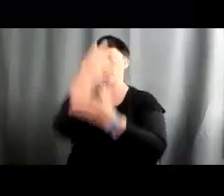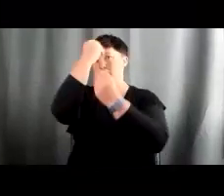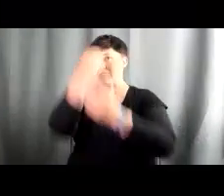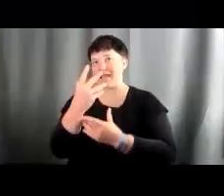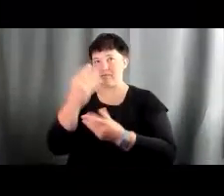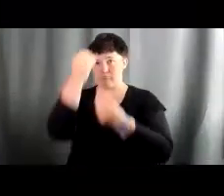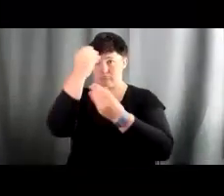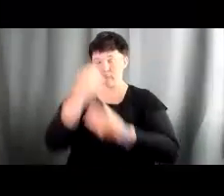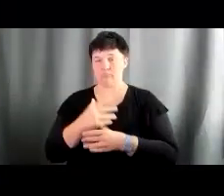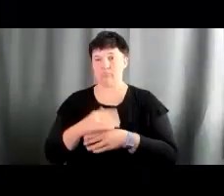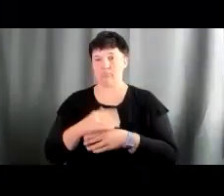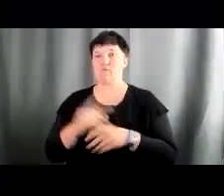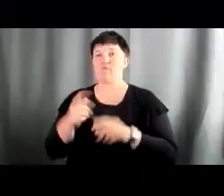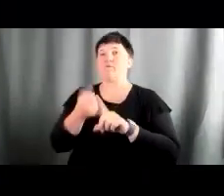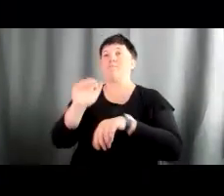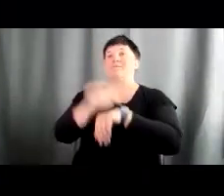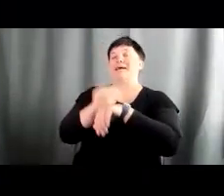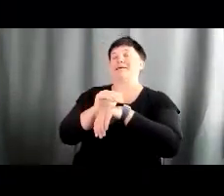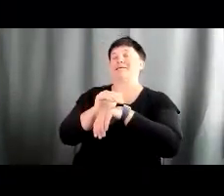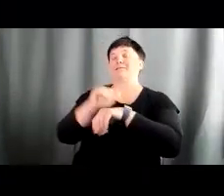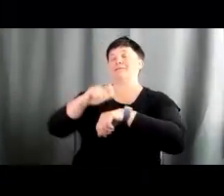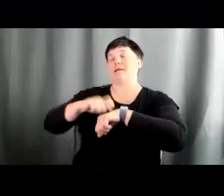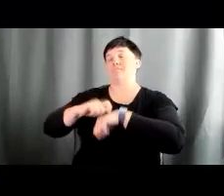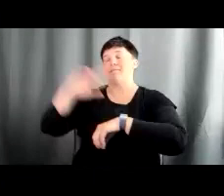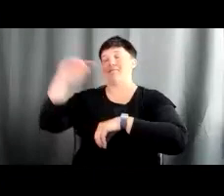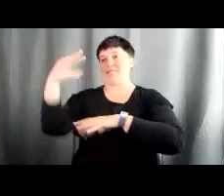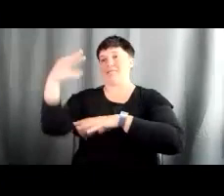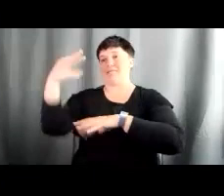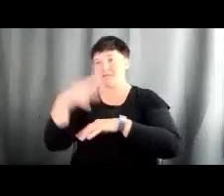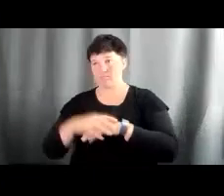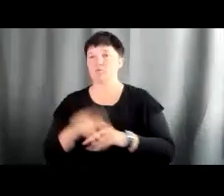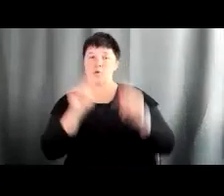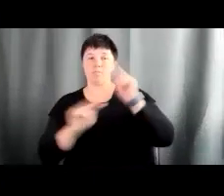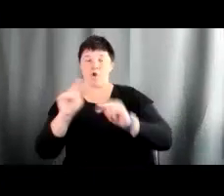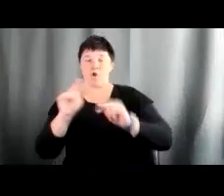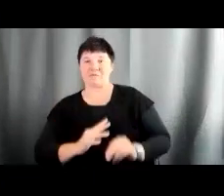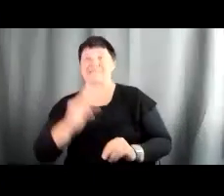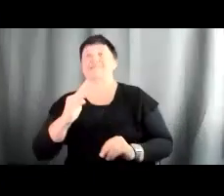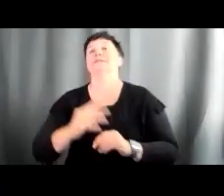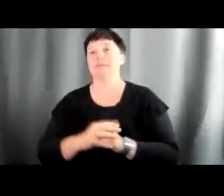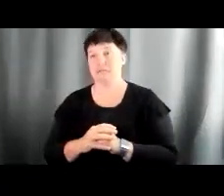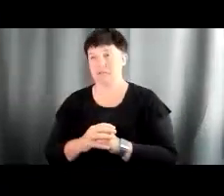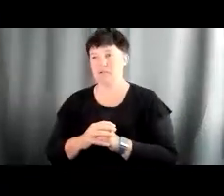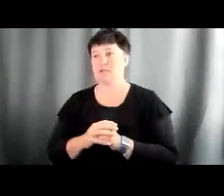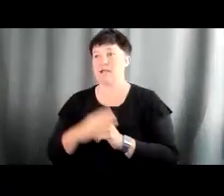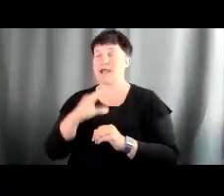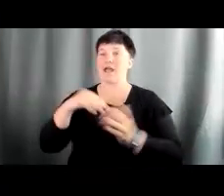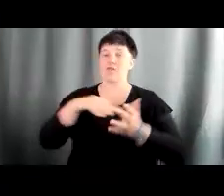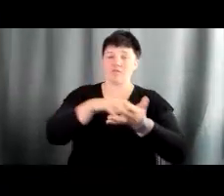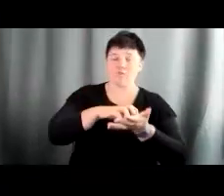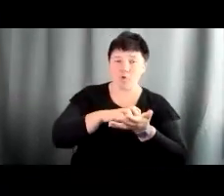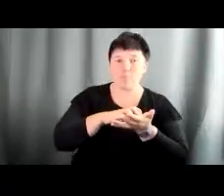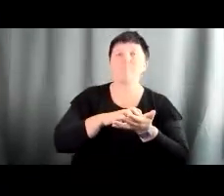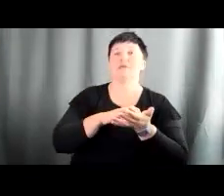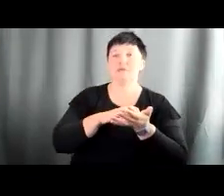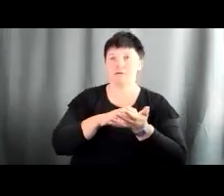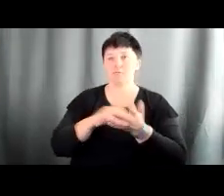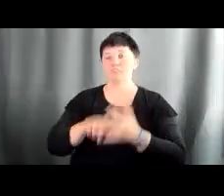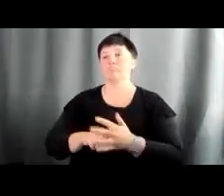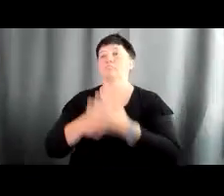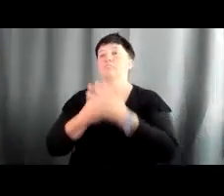Estos son algunos de nuestros esfuerzos por crear nuevos productos de datos de las luces nocturnas, datos que ayudarán a controlar